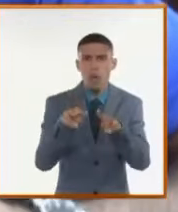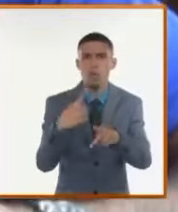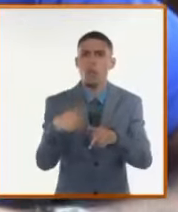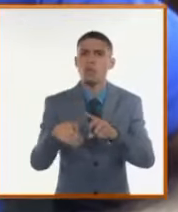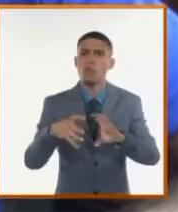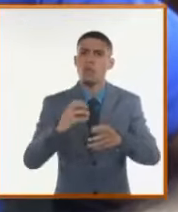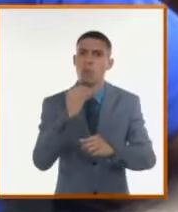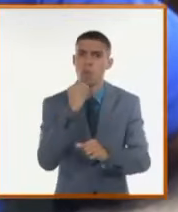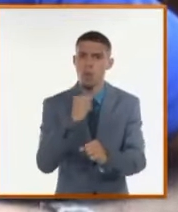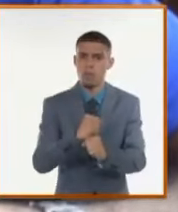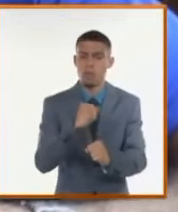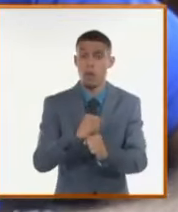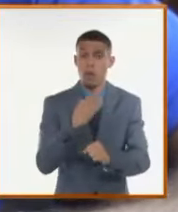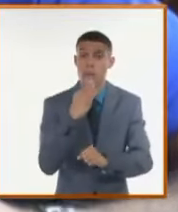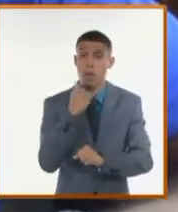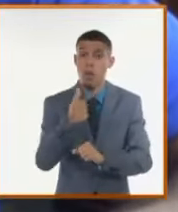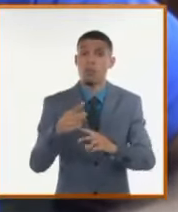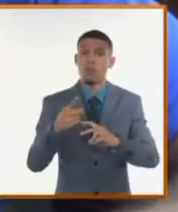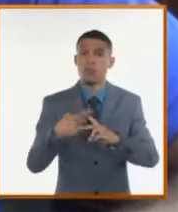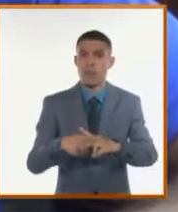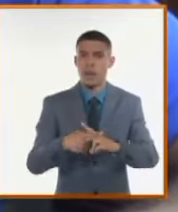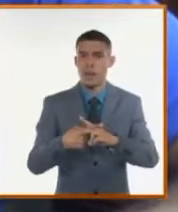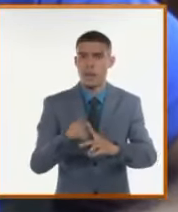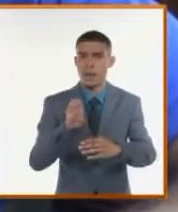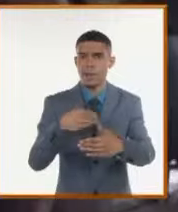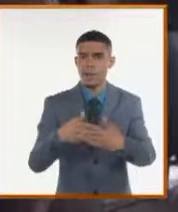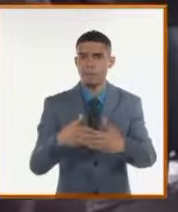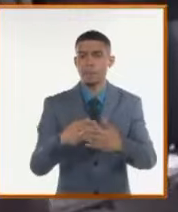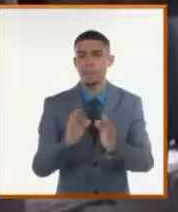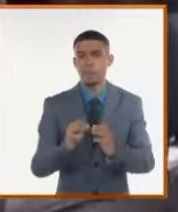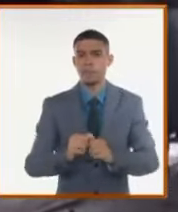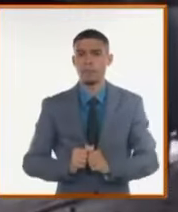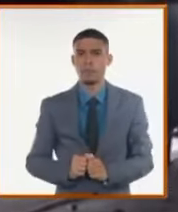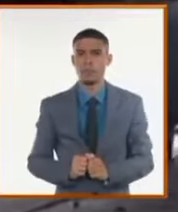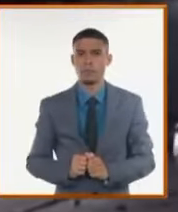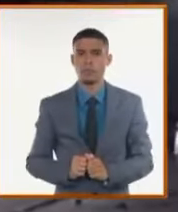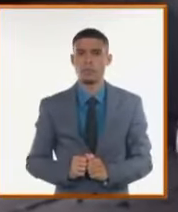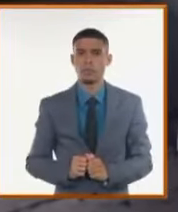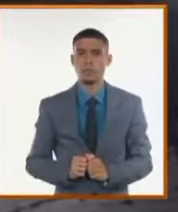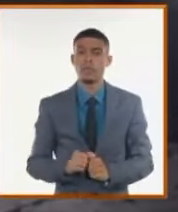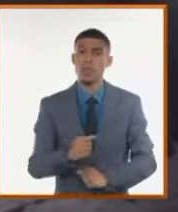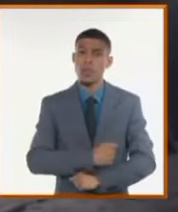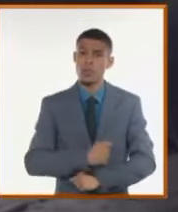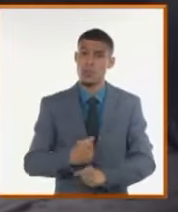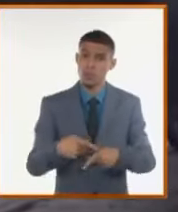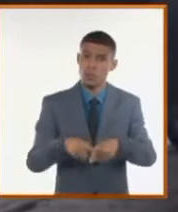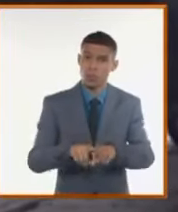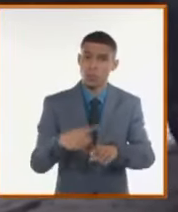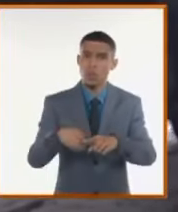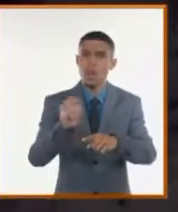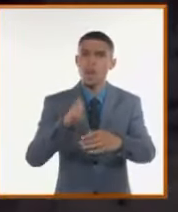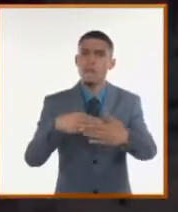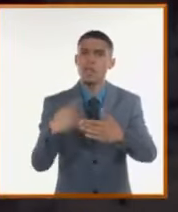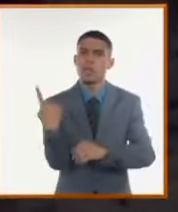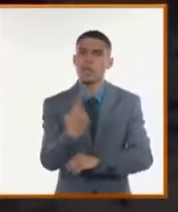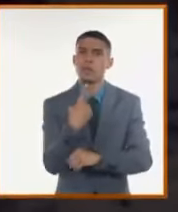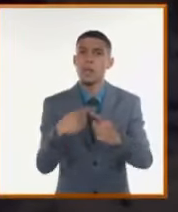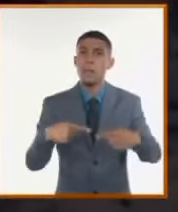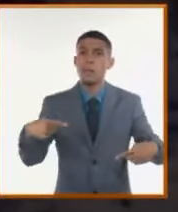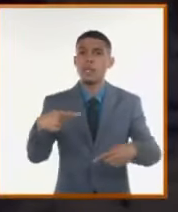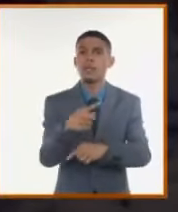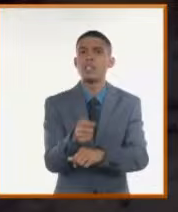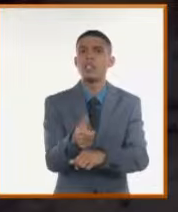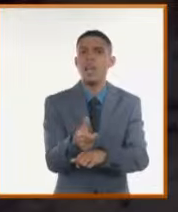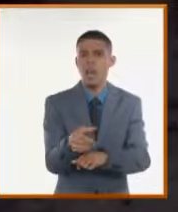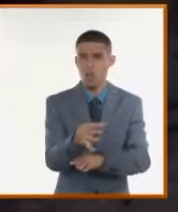que nos permitan continuar con vitalidad aún con el déficit de estos lubricantes aunar esfuerzos con otras empresas nacionales principalmente las ubicadas cerca